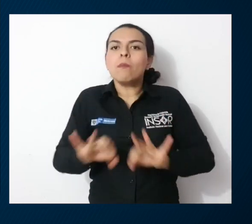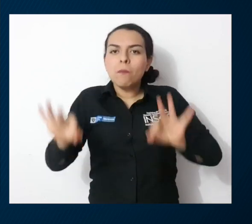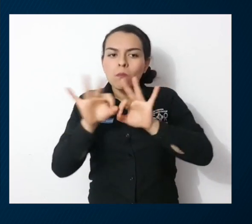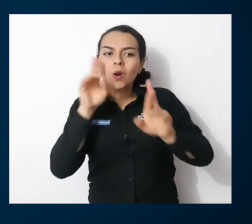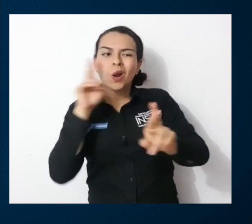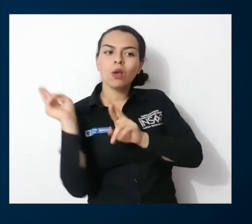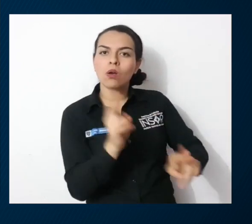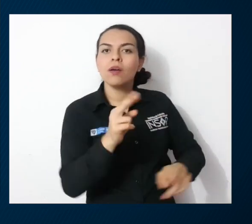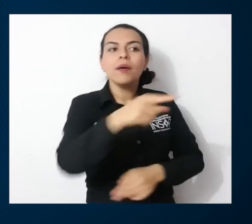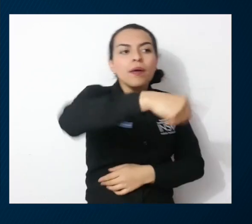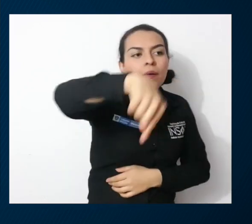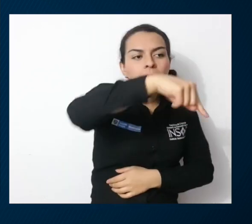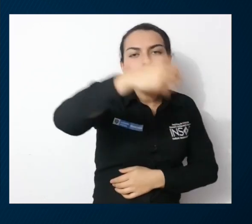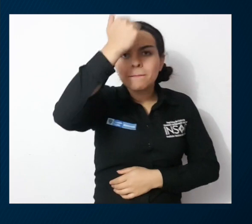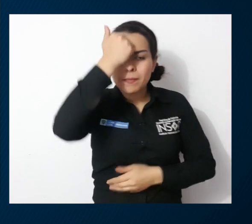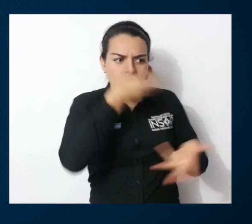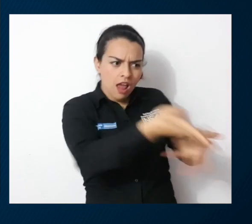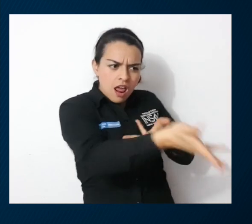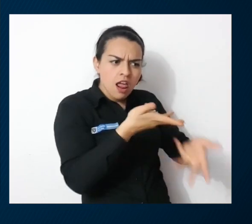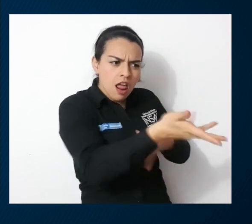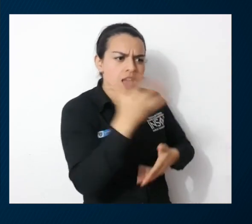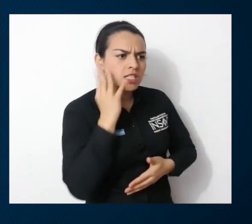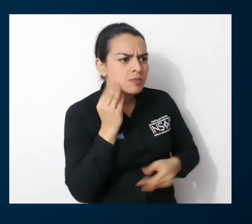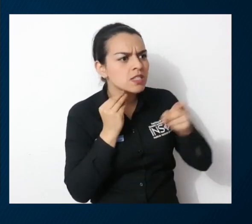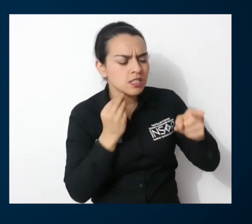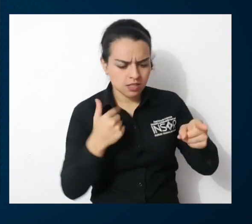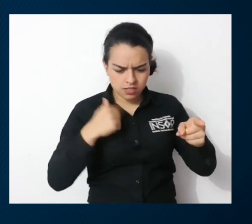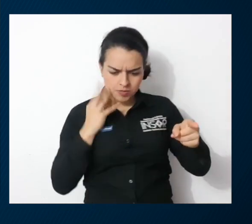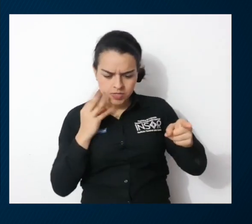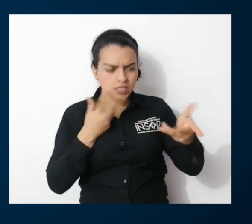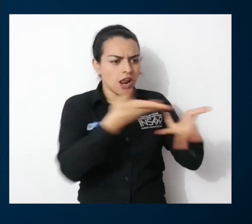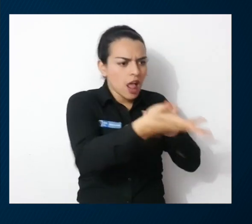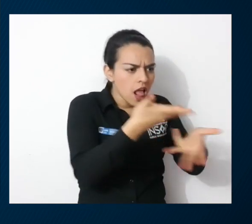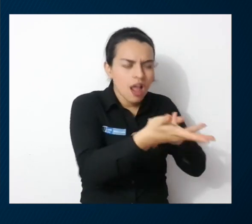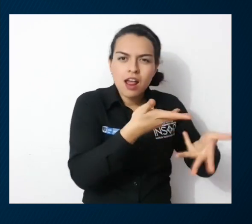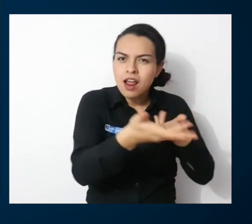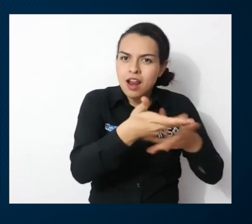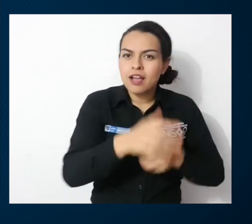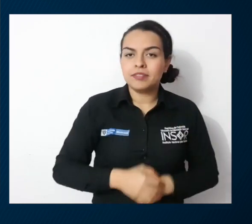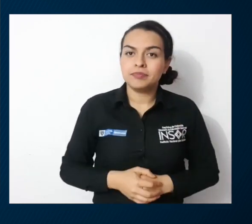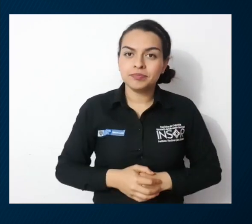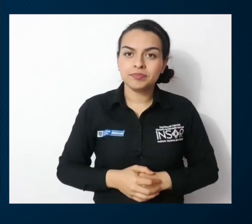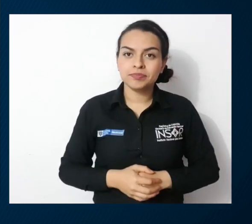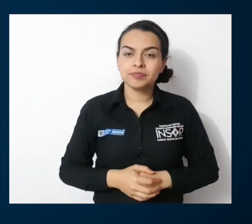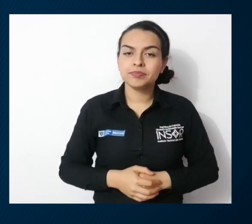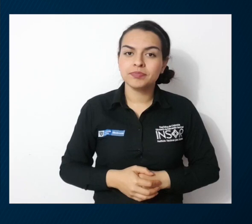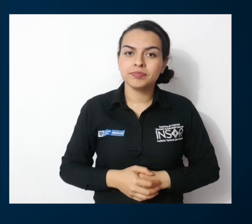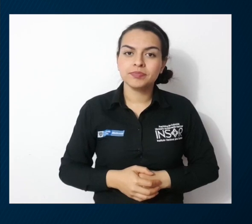de maestros que aprenden los unos de los otros a compartir sus experiencias, sus prácticas,